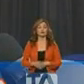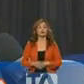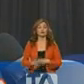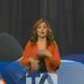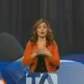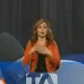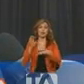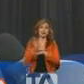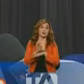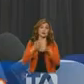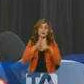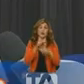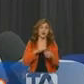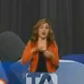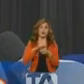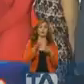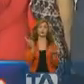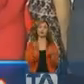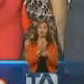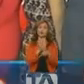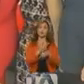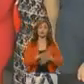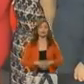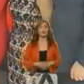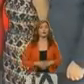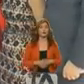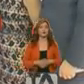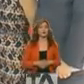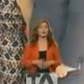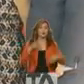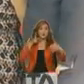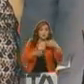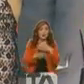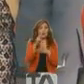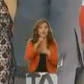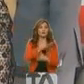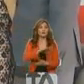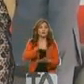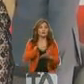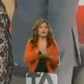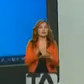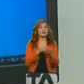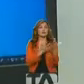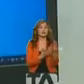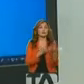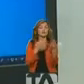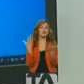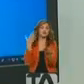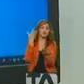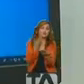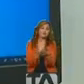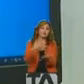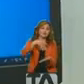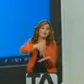para el país en muchos ámbitos productivos. A partir de la inauguración de este centro, se espera la llegada de